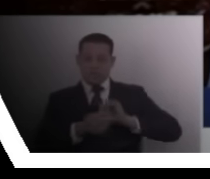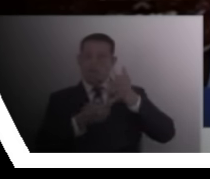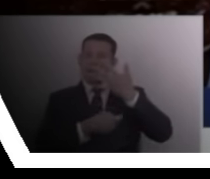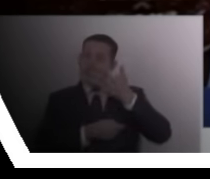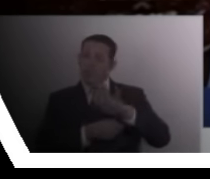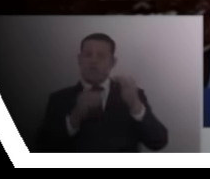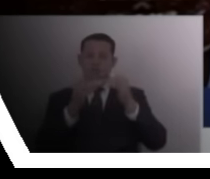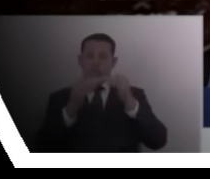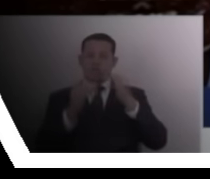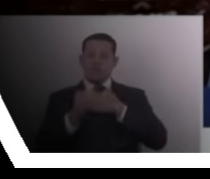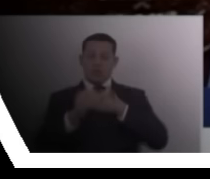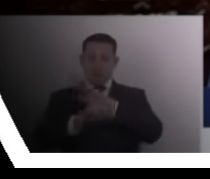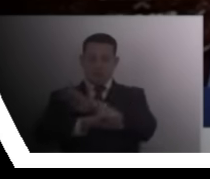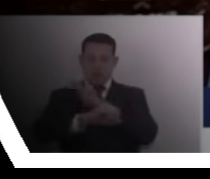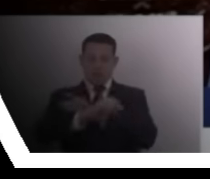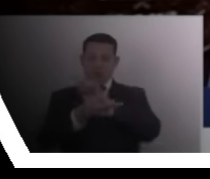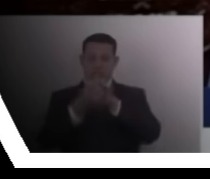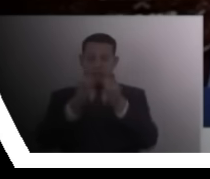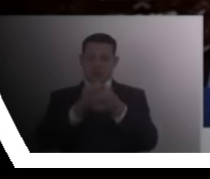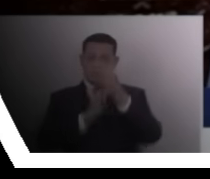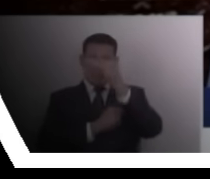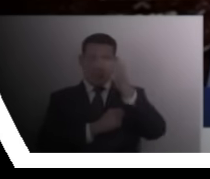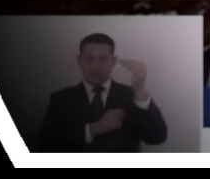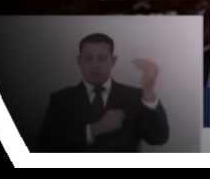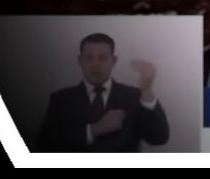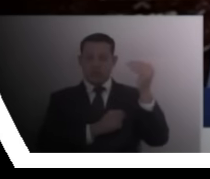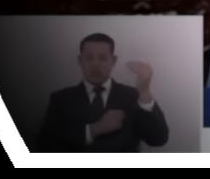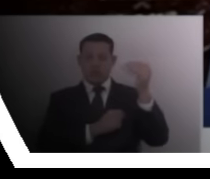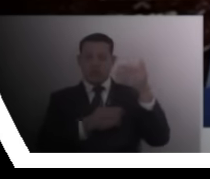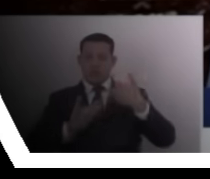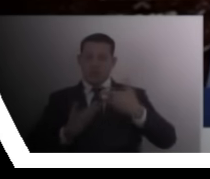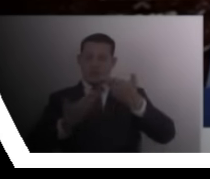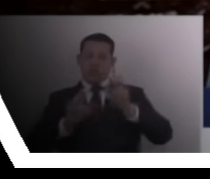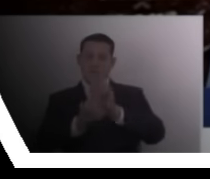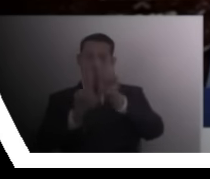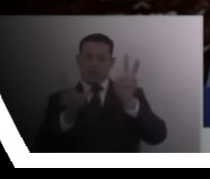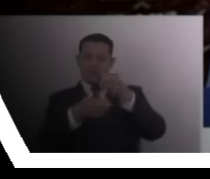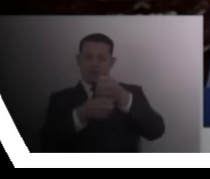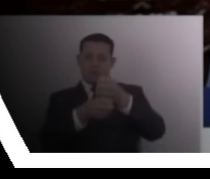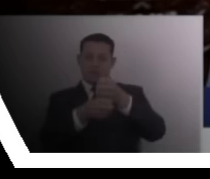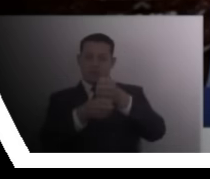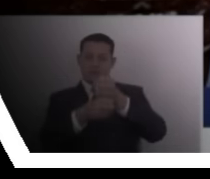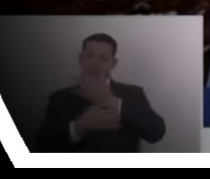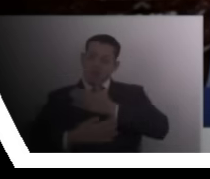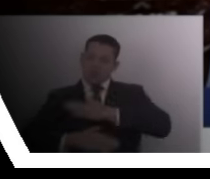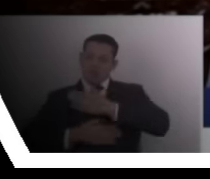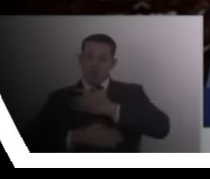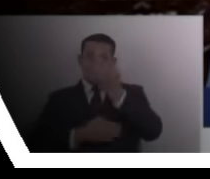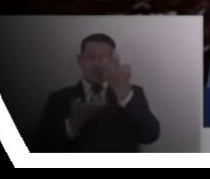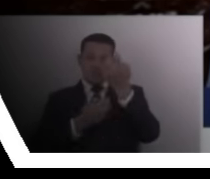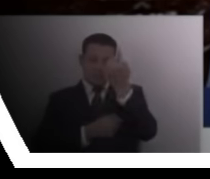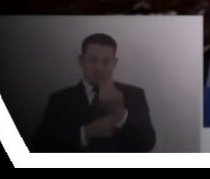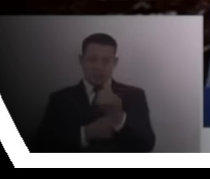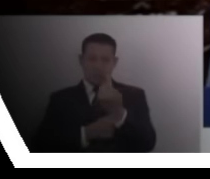de que también tiene poder para transformar un país, para devolverle la paz, la seguridad y la tranquilidad a muchas